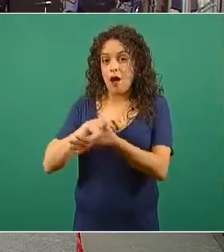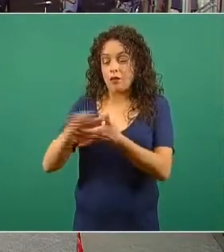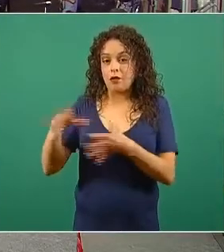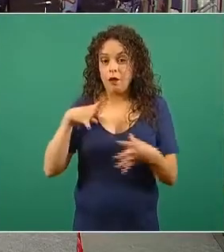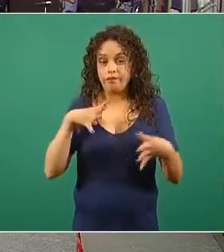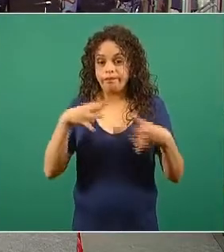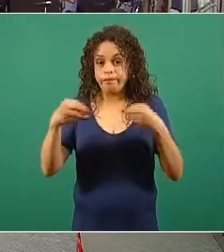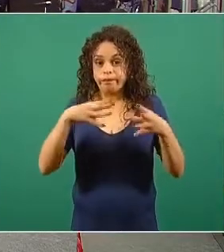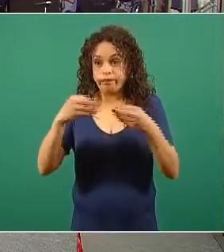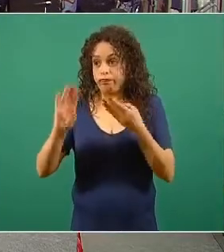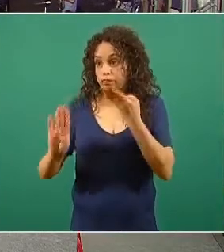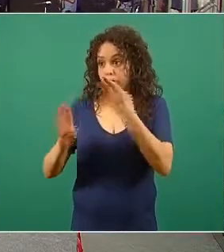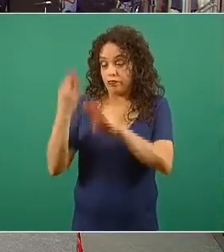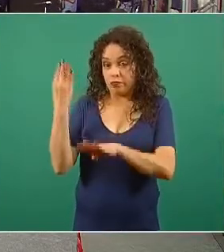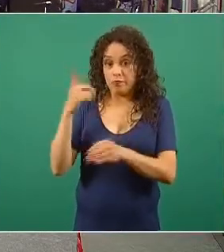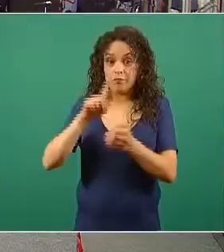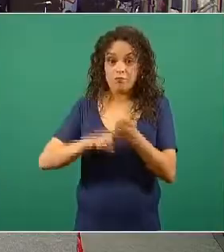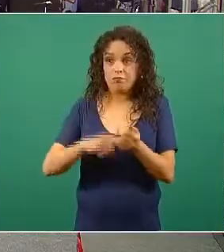los casos,